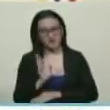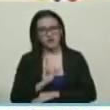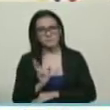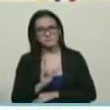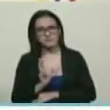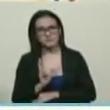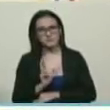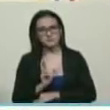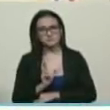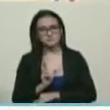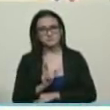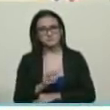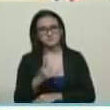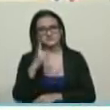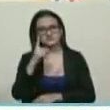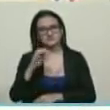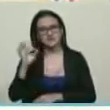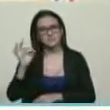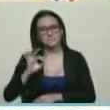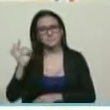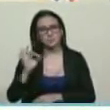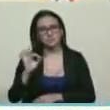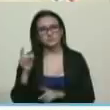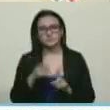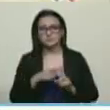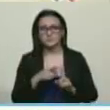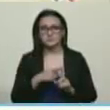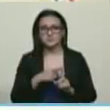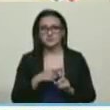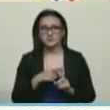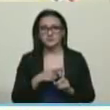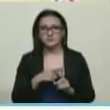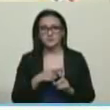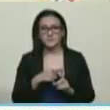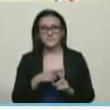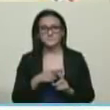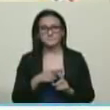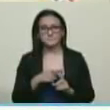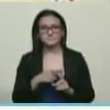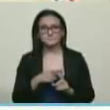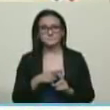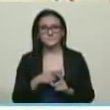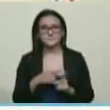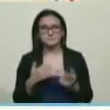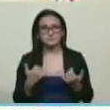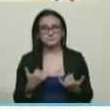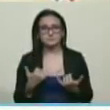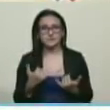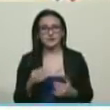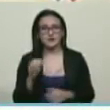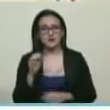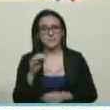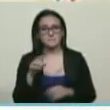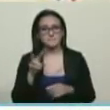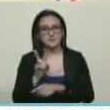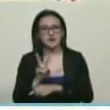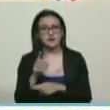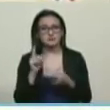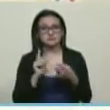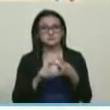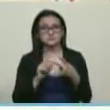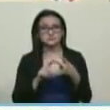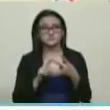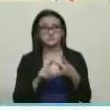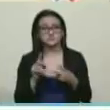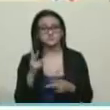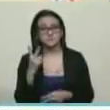tuvimos como siempre al 100% en primer lugar para, en este caso para el estado Vargas y en segundo lugar fueron